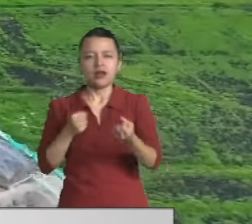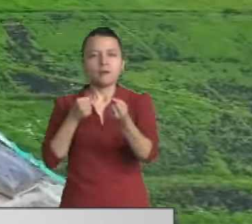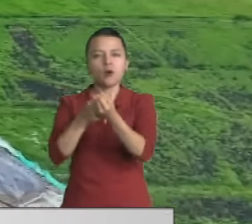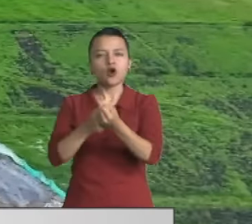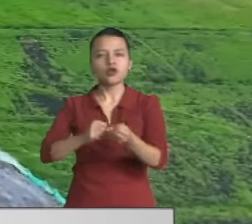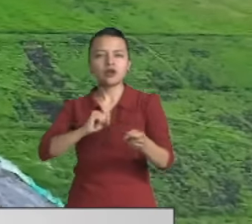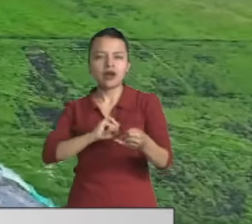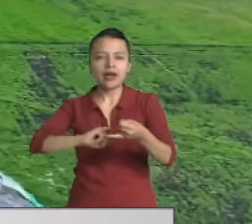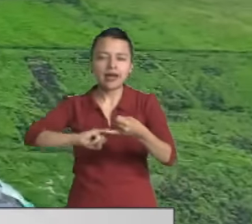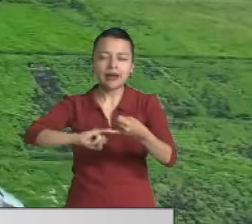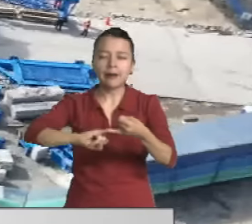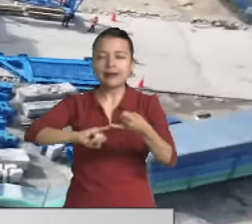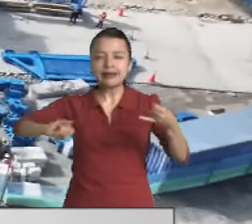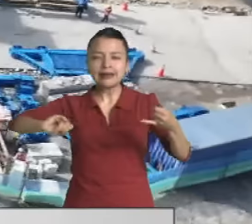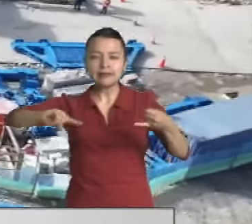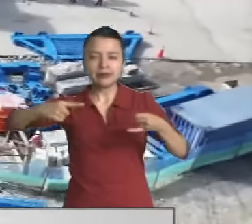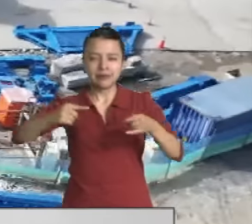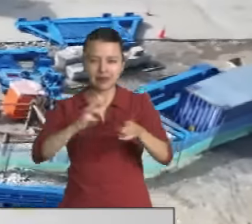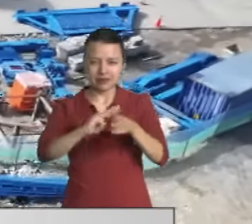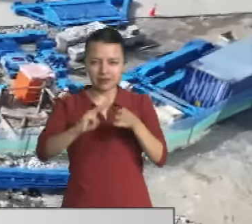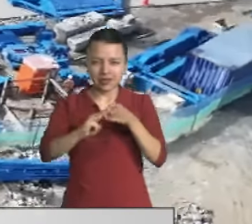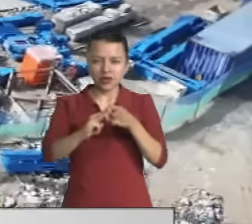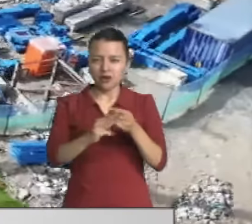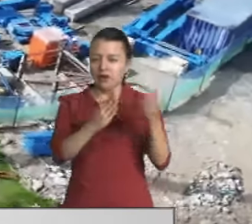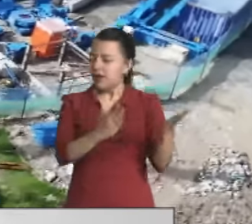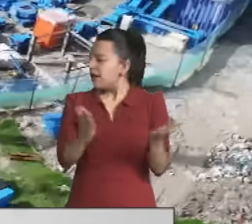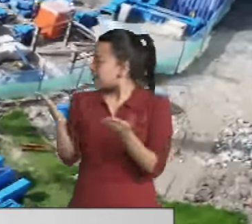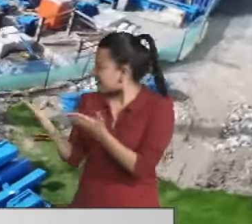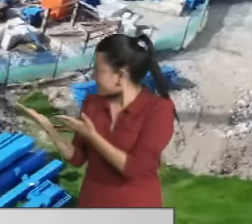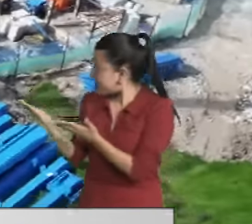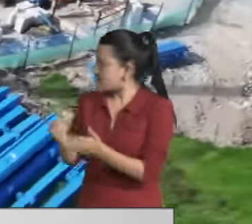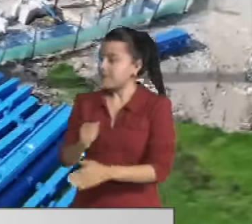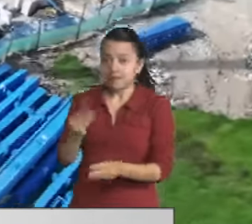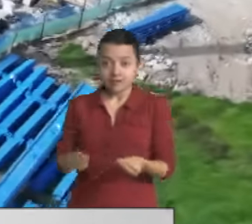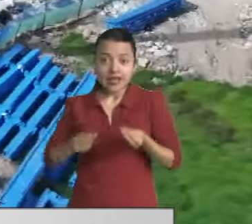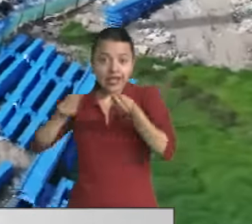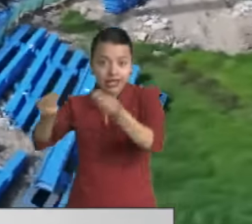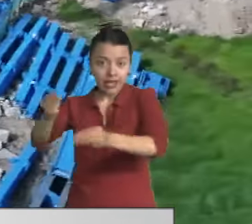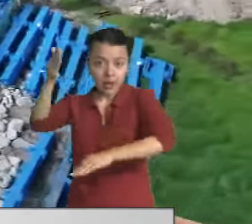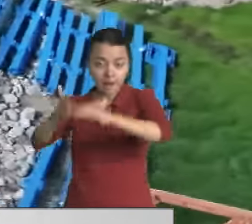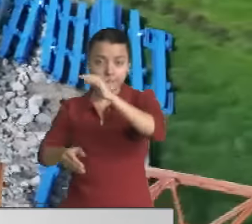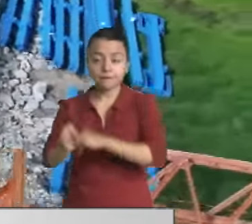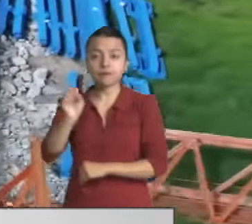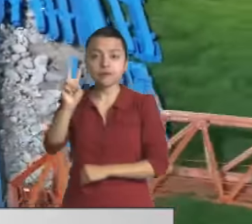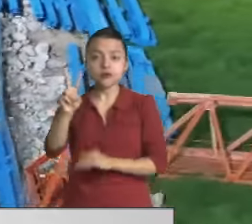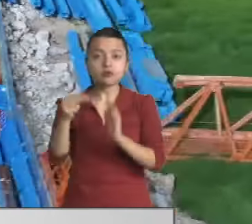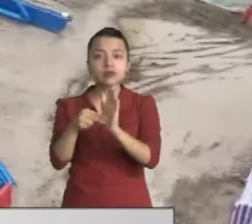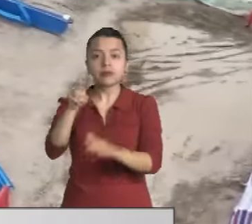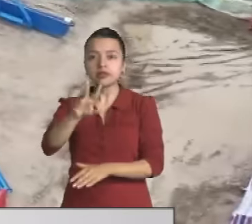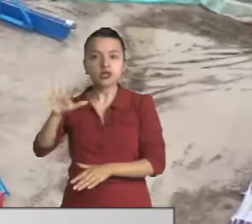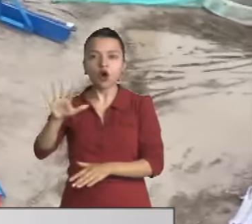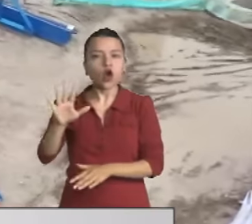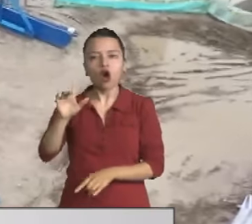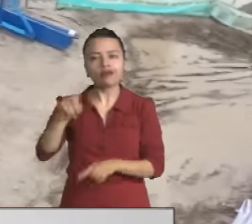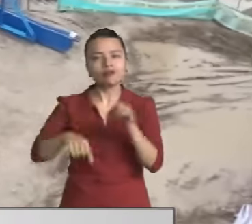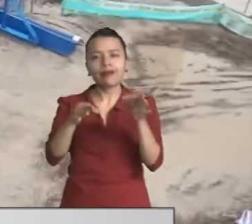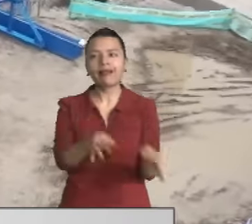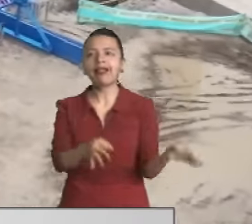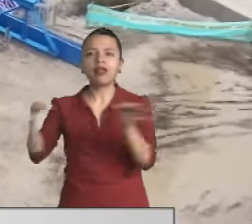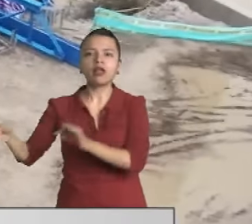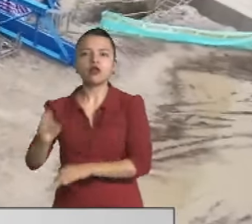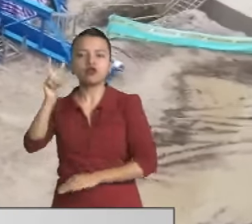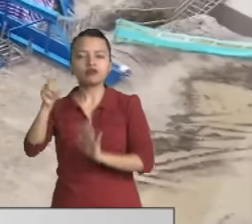primera línea del metro de Bogotá. Ya se nos acaba de decir que no se entrega en el año 25, sino en el año 27, y que ya no cuesta 2,9 billones de